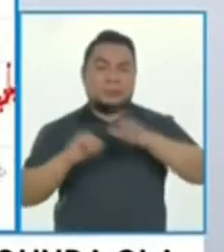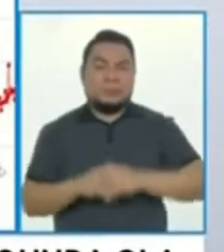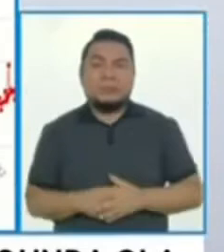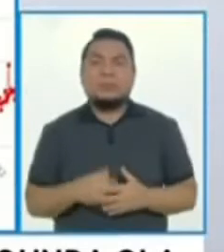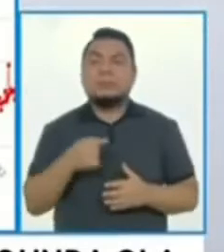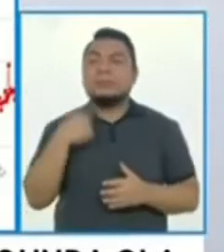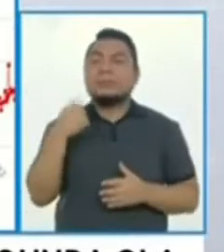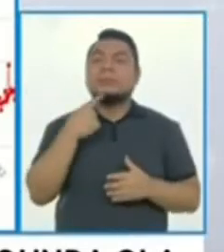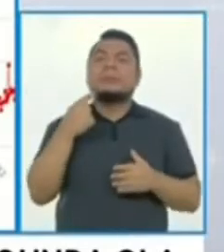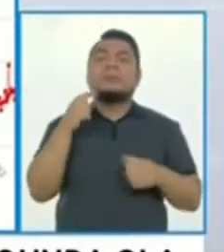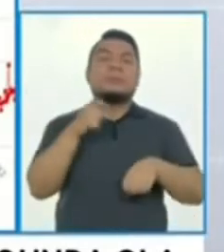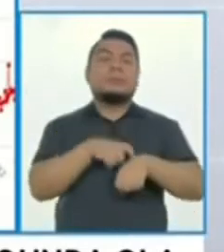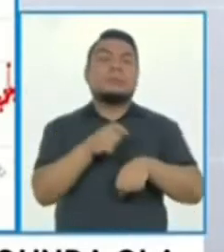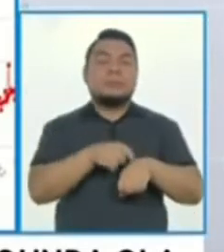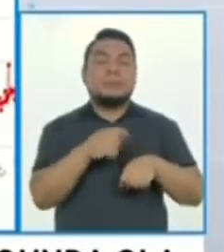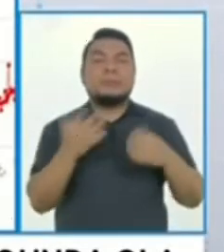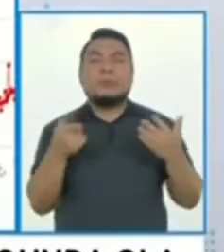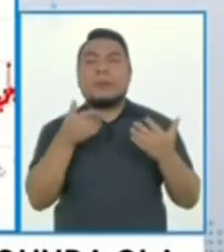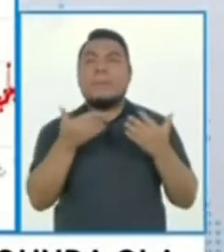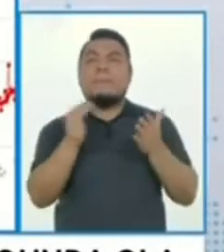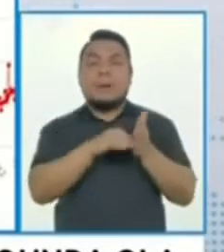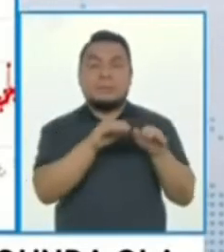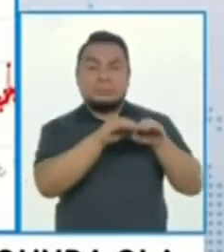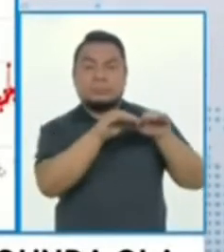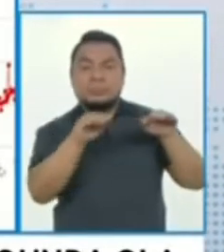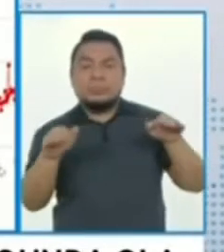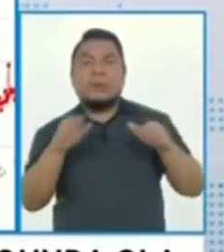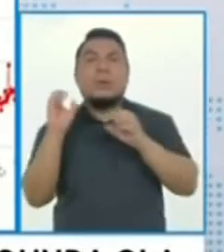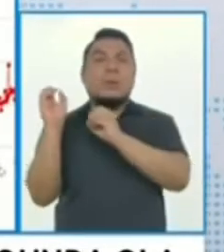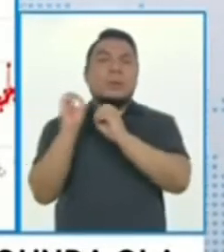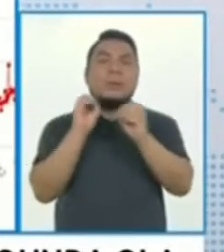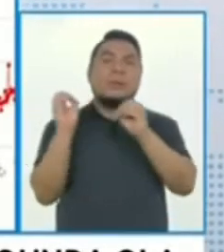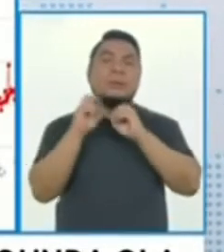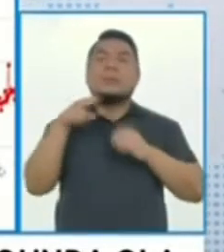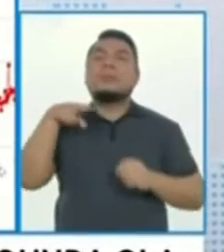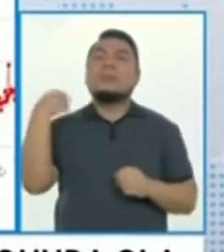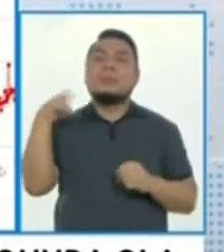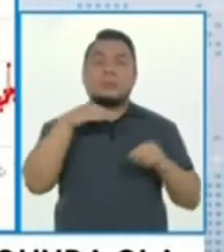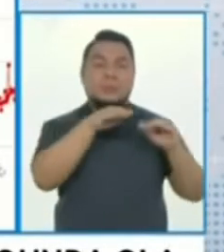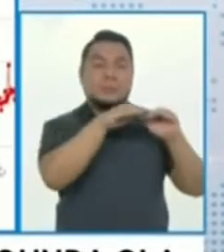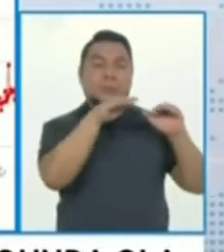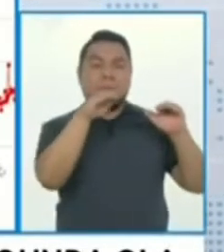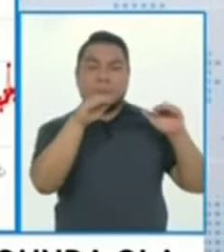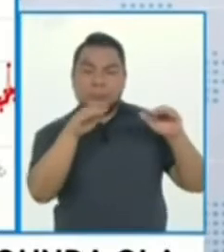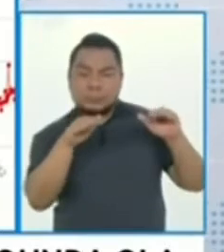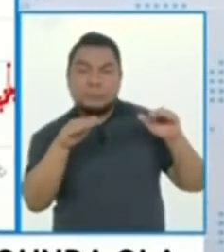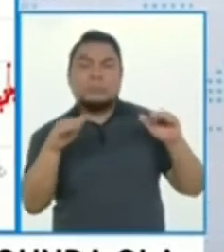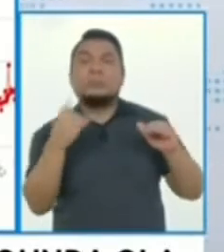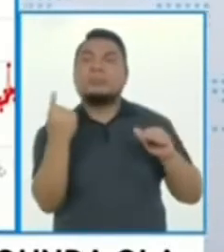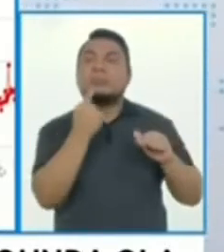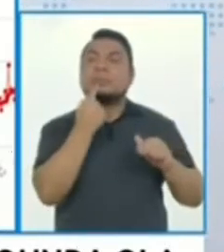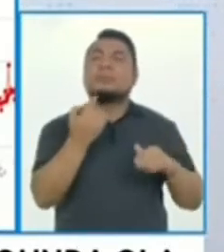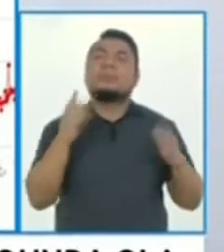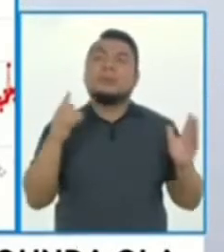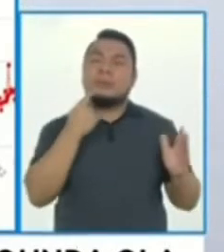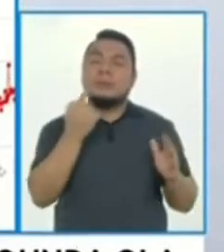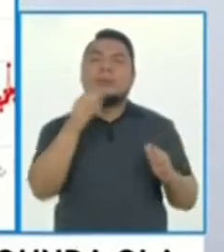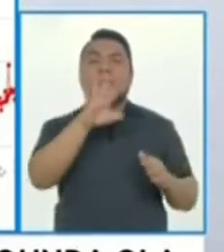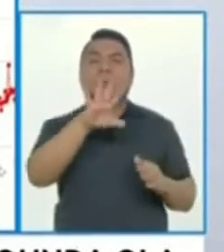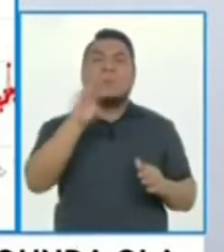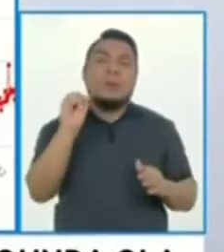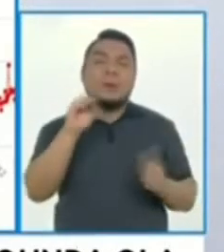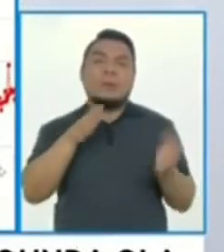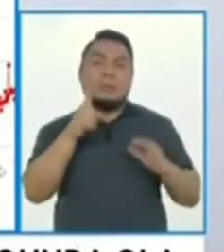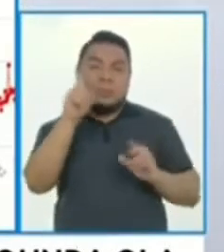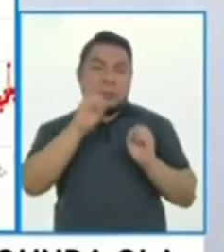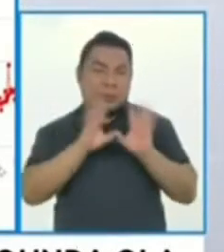y nuestro periodo, entre comillas, más estable fue en los meses de octubre y noviembre, donde se reportaban solamente, por así decirlo, 50 fallecidos